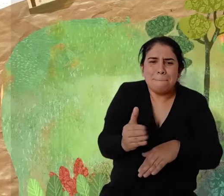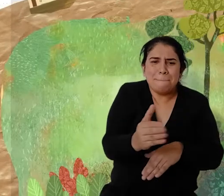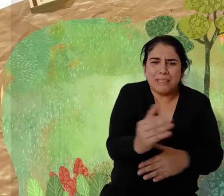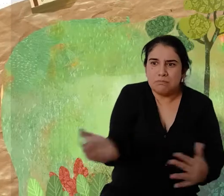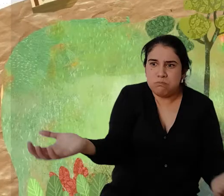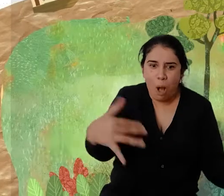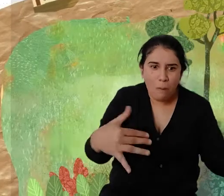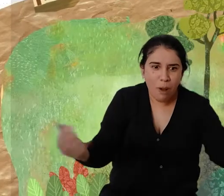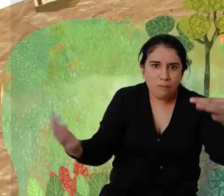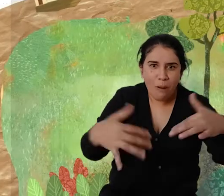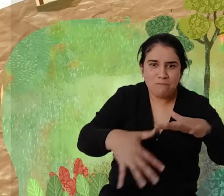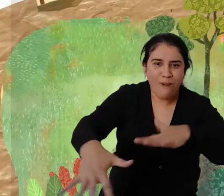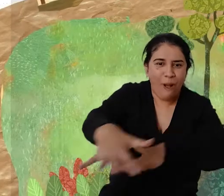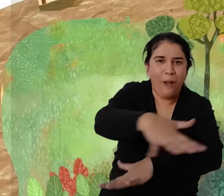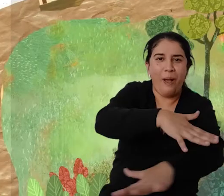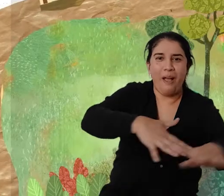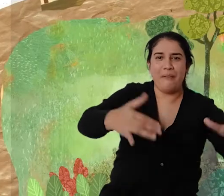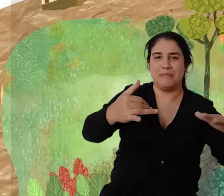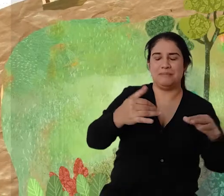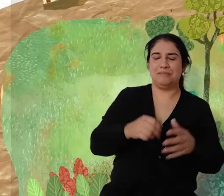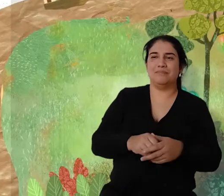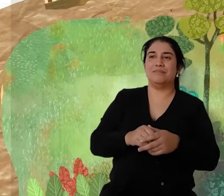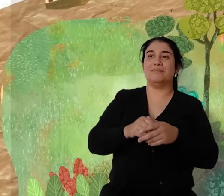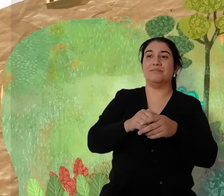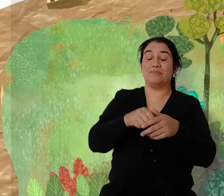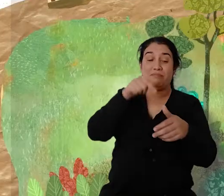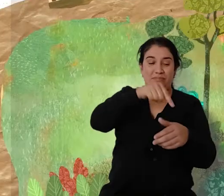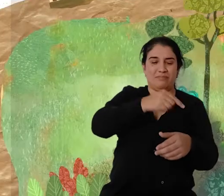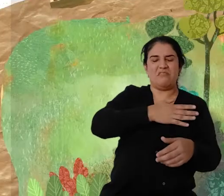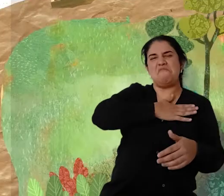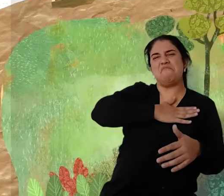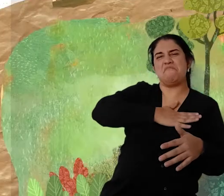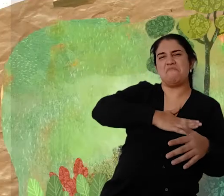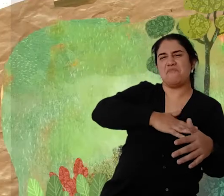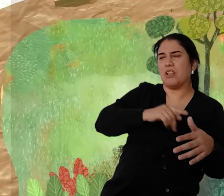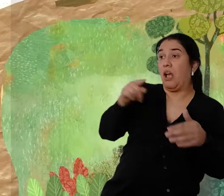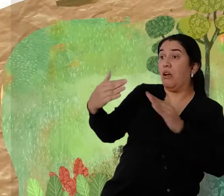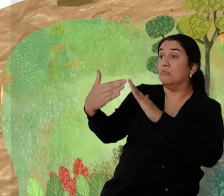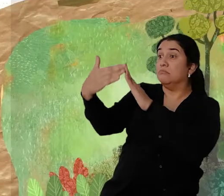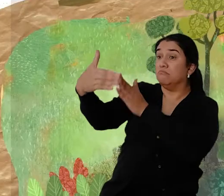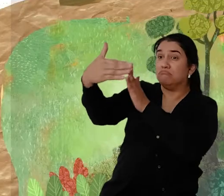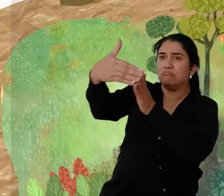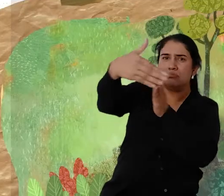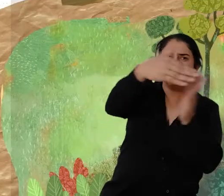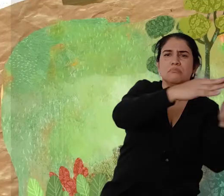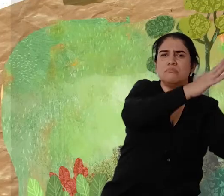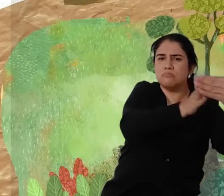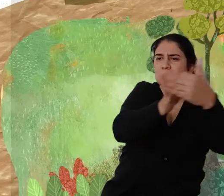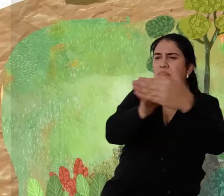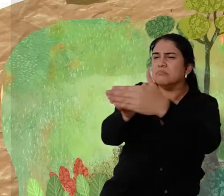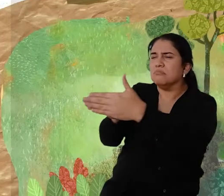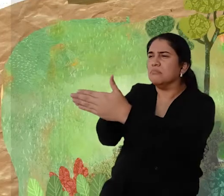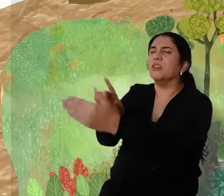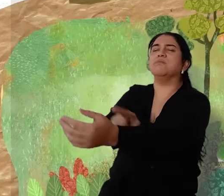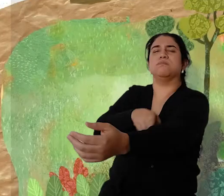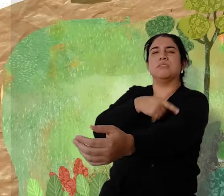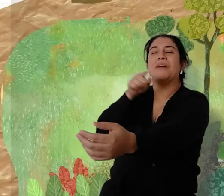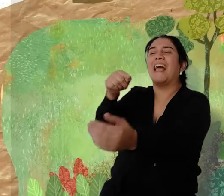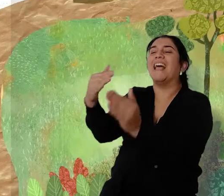todavía muy felices porque se han acostumbrado al fin a ver pasar vapores y buques que llevan naranjas.